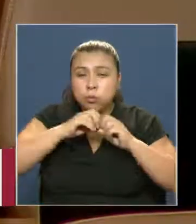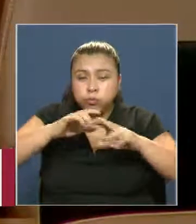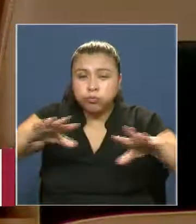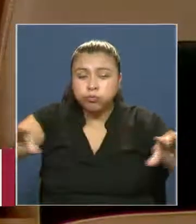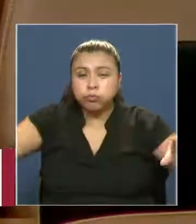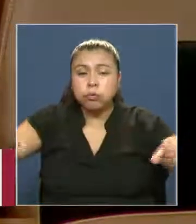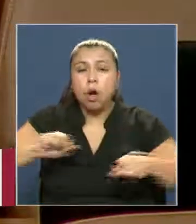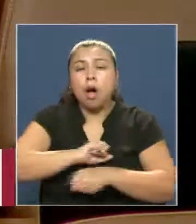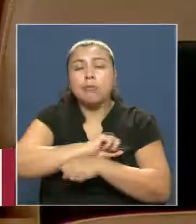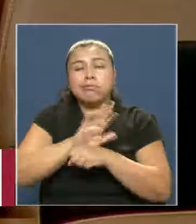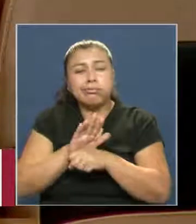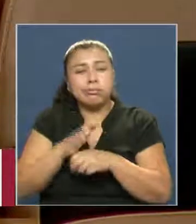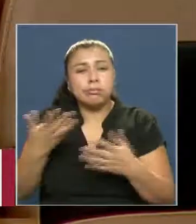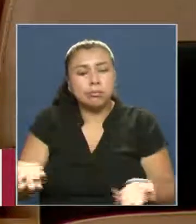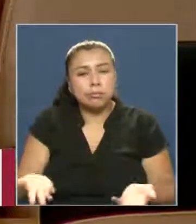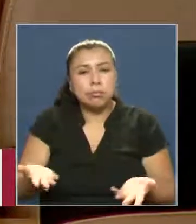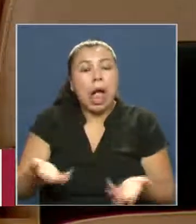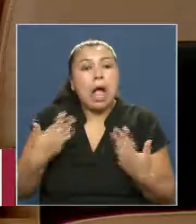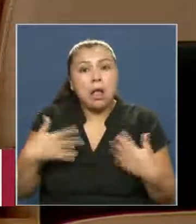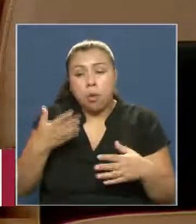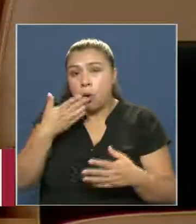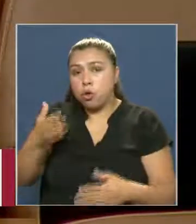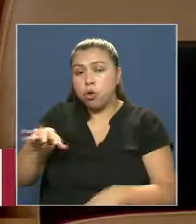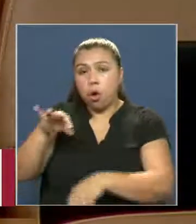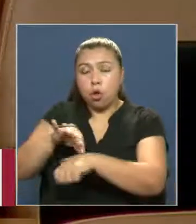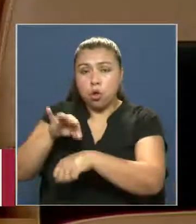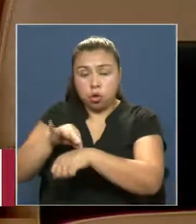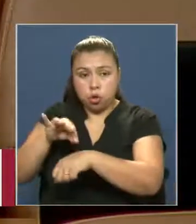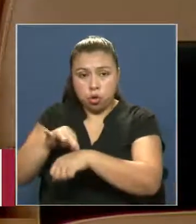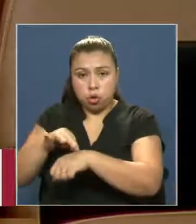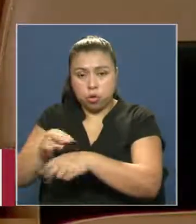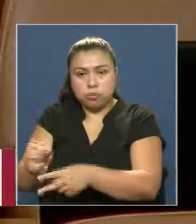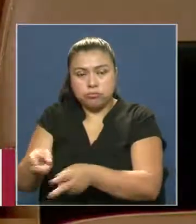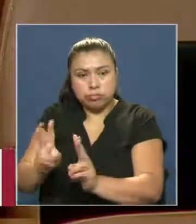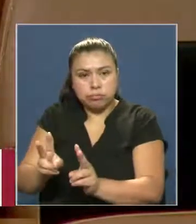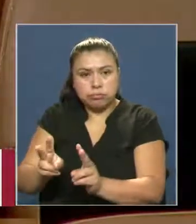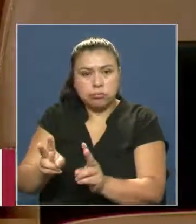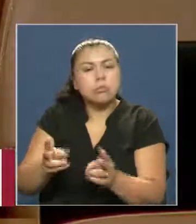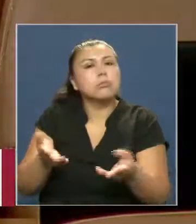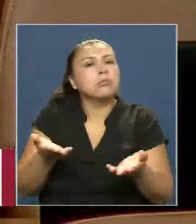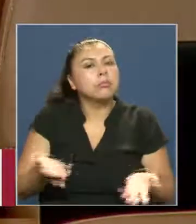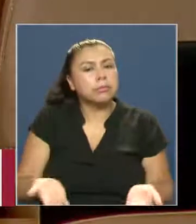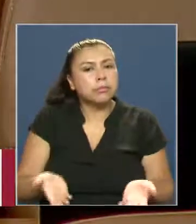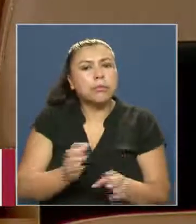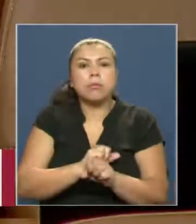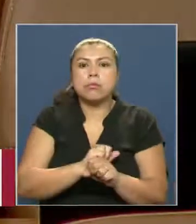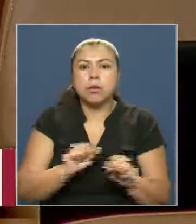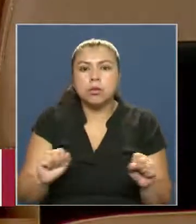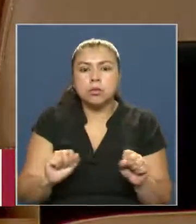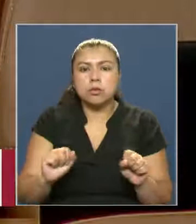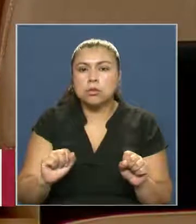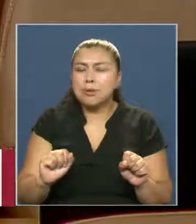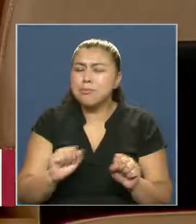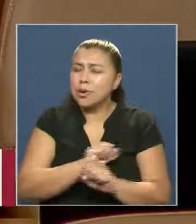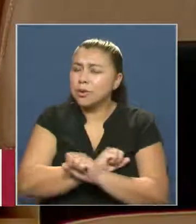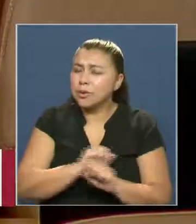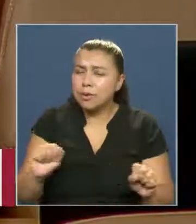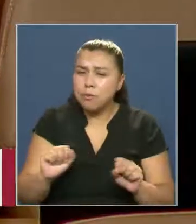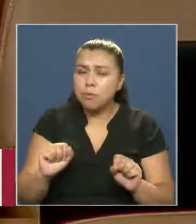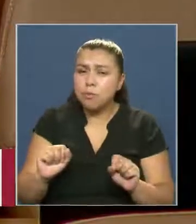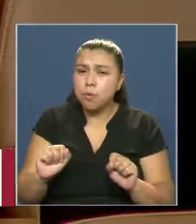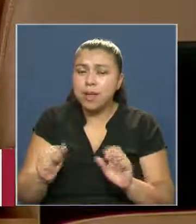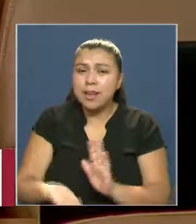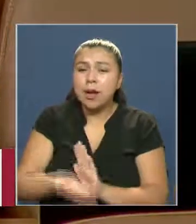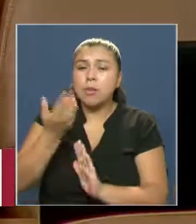haya sido declarada por la autoridad sanitaria, evidentemente que no se pueden aumentar los precios de los productos